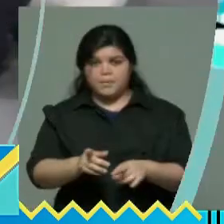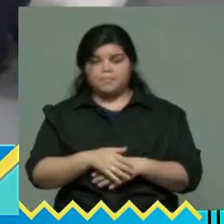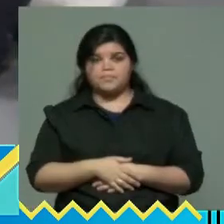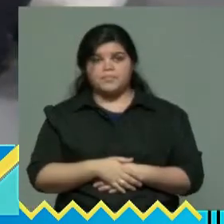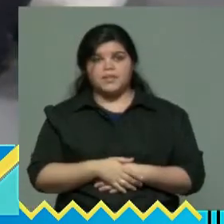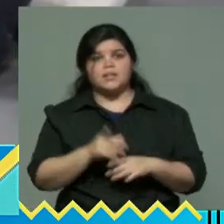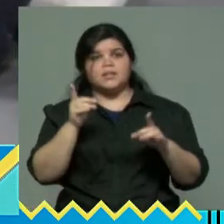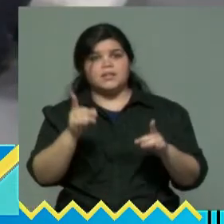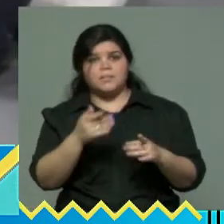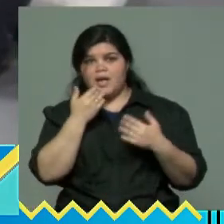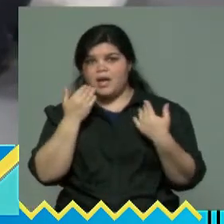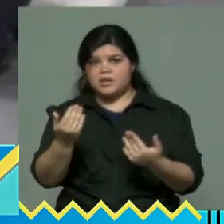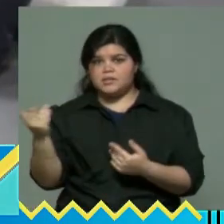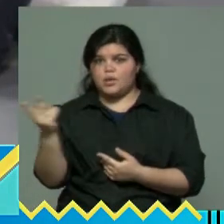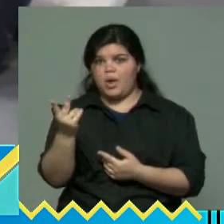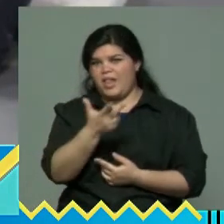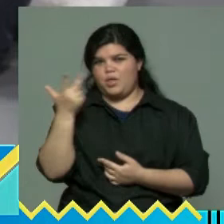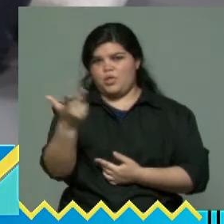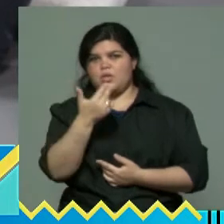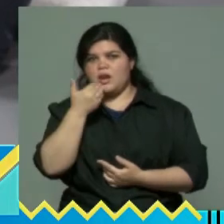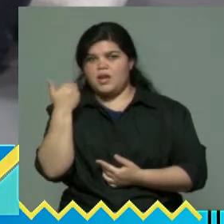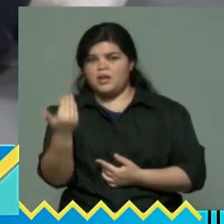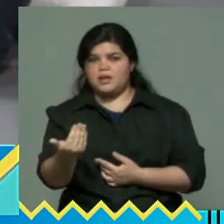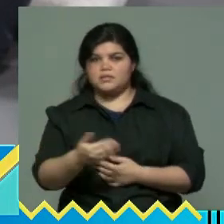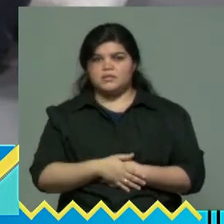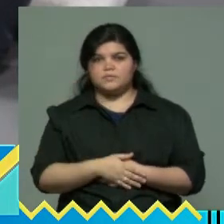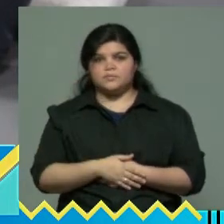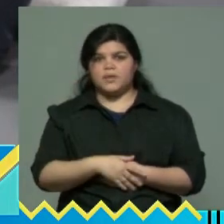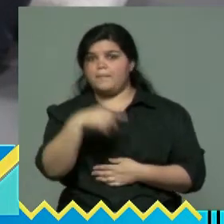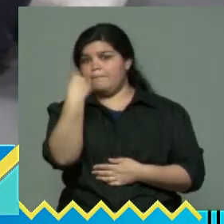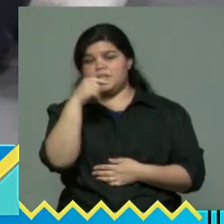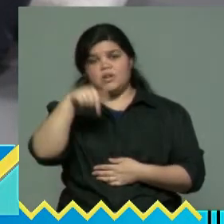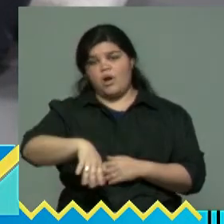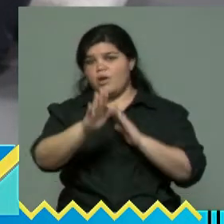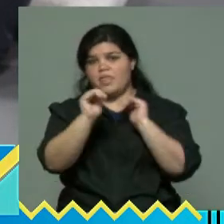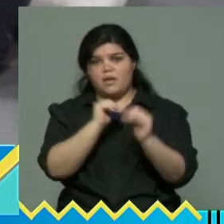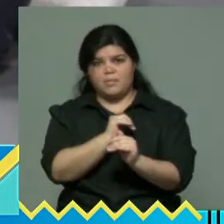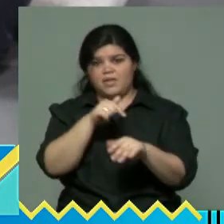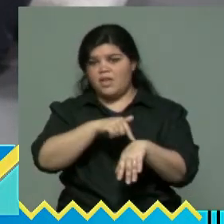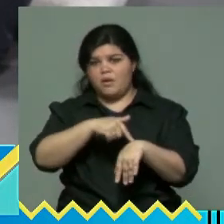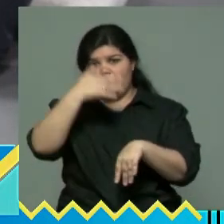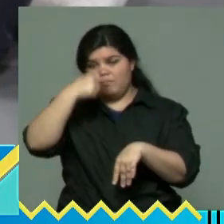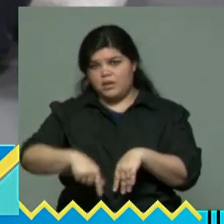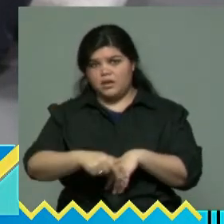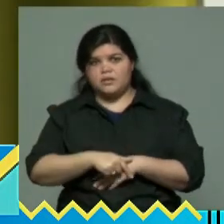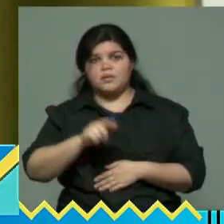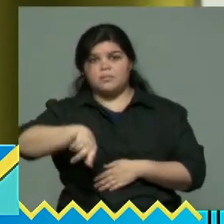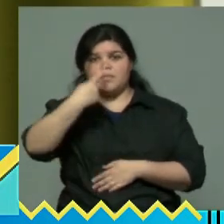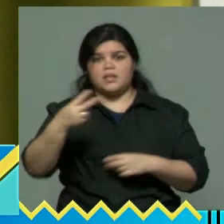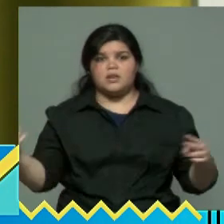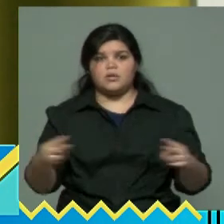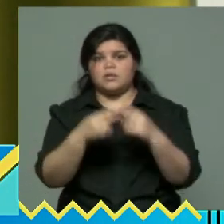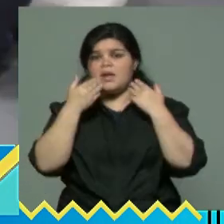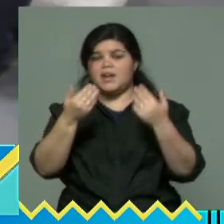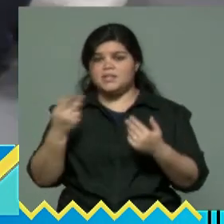quería agradecerles a Alejandro, gracias. Rodrigo, también Carlos. Bueno, Marcelo, nos tenemos que despedir. Nosotros ya Hemos llegado al final, lamentablemente. Nos reencontramos el día de mañana. Gracias